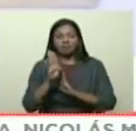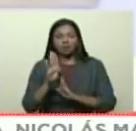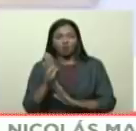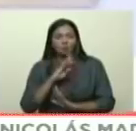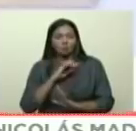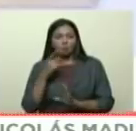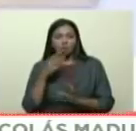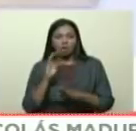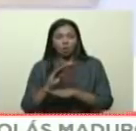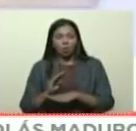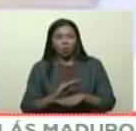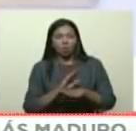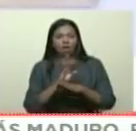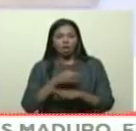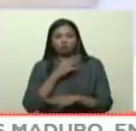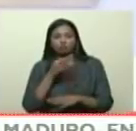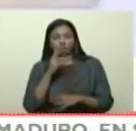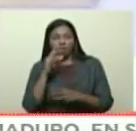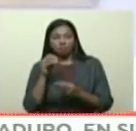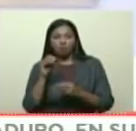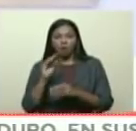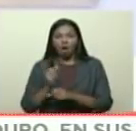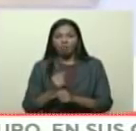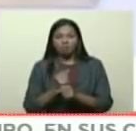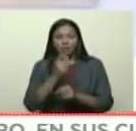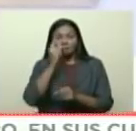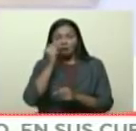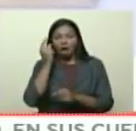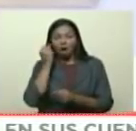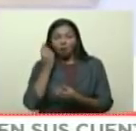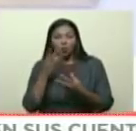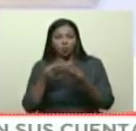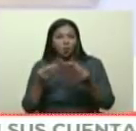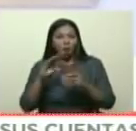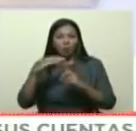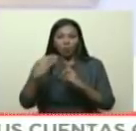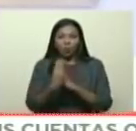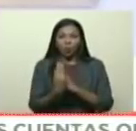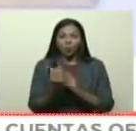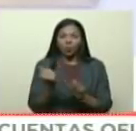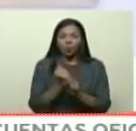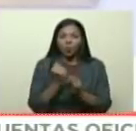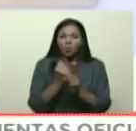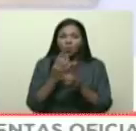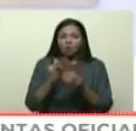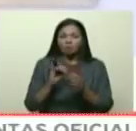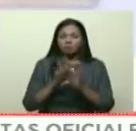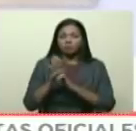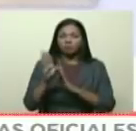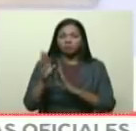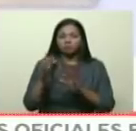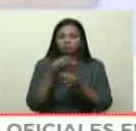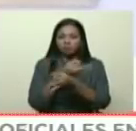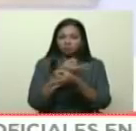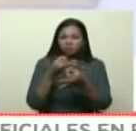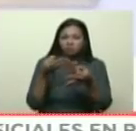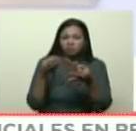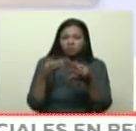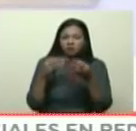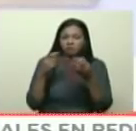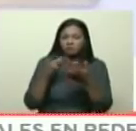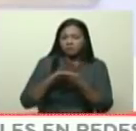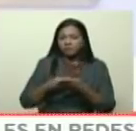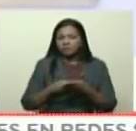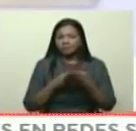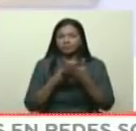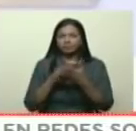la protección social del trabajador y la trabajadora de la cultura, que proceda a perfeccionar y capitalizar